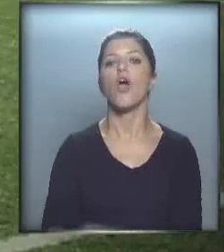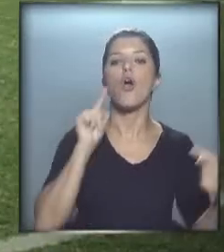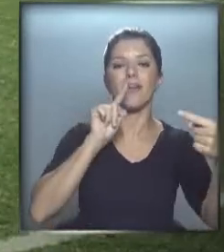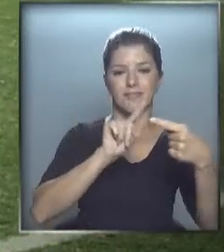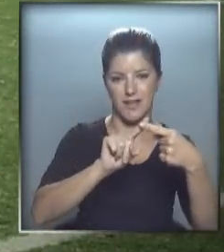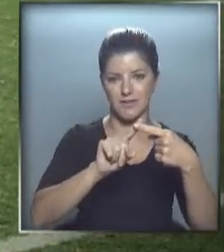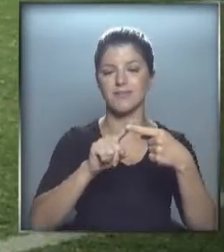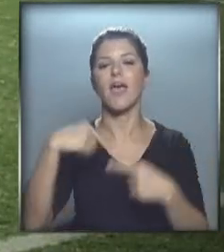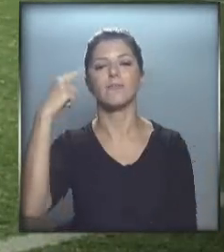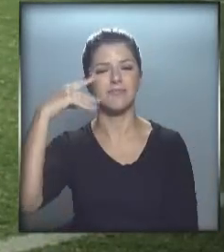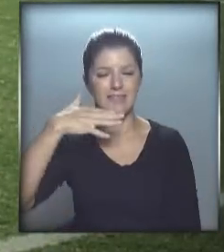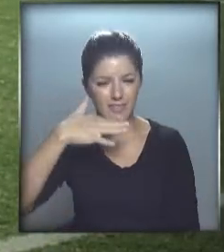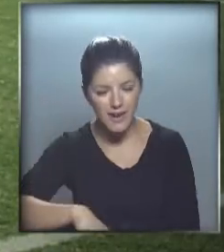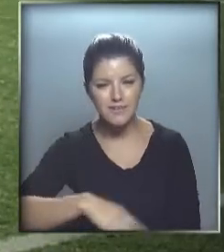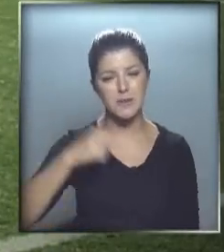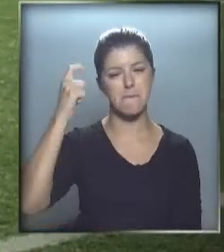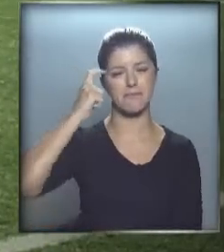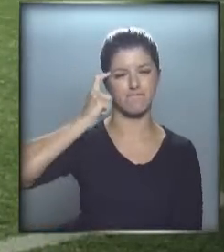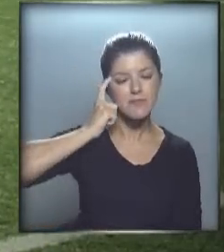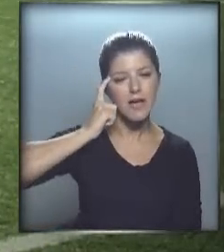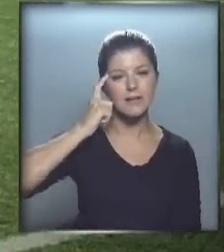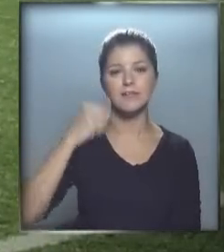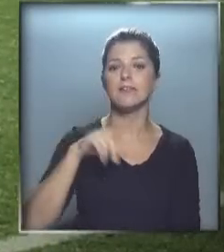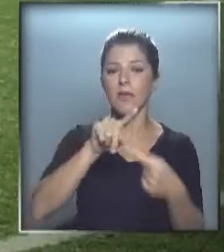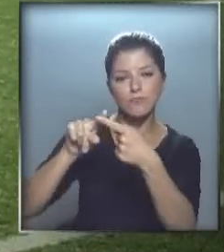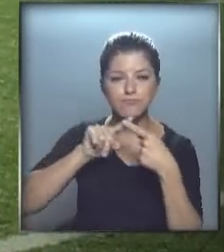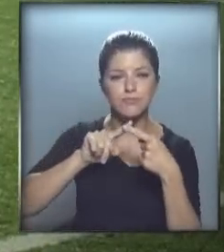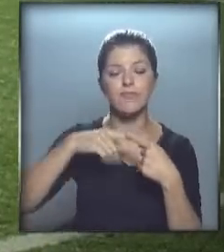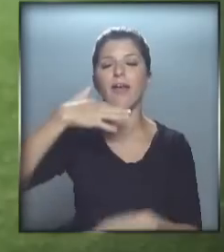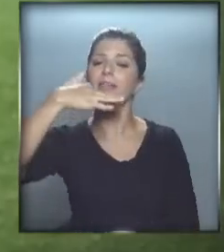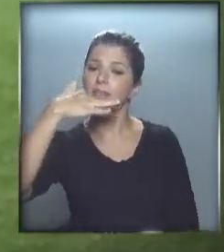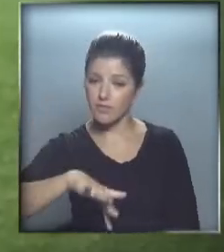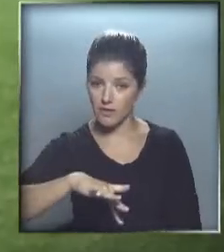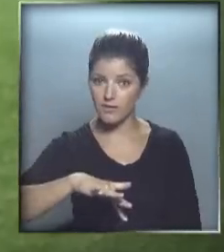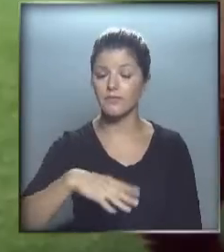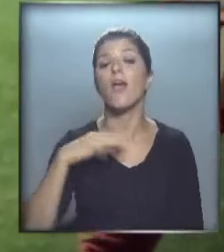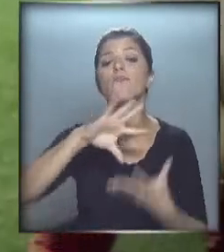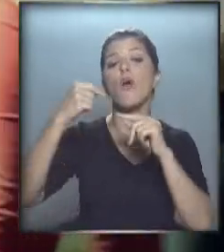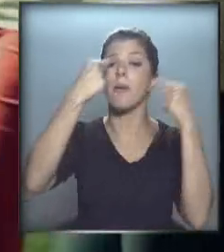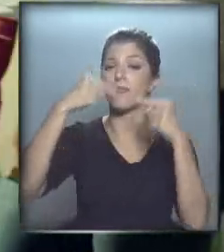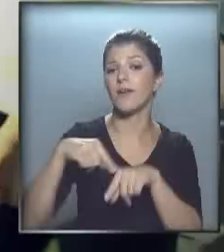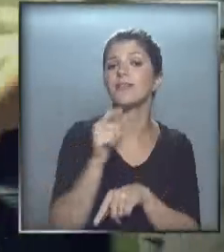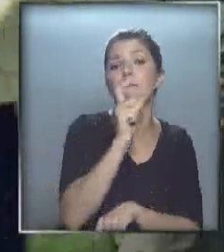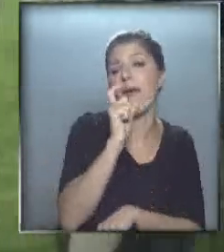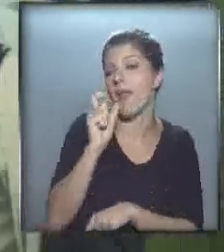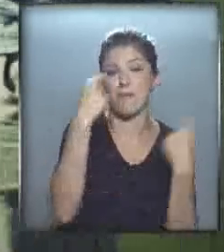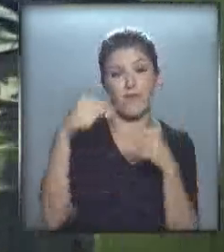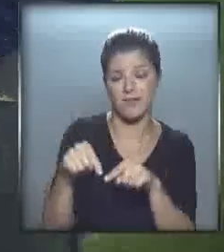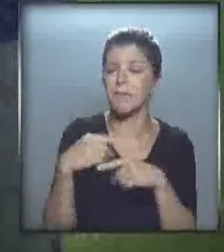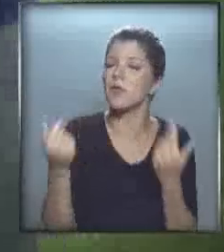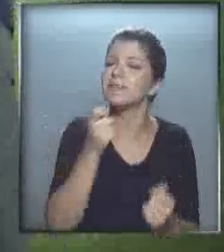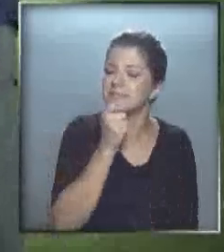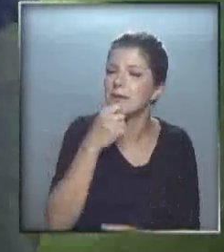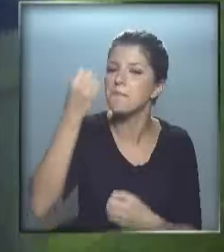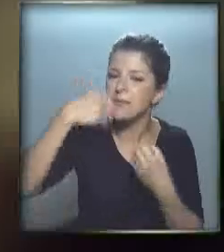Conectarse. Comprenderse. Pensarse. Simpatizar. Entenderse. Hay muchas formas de decirlo, pero ¿qué tal si lo ponemos